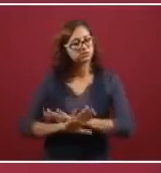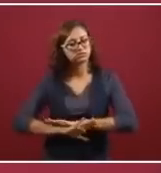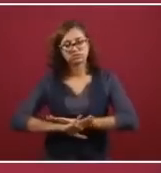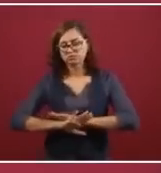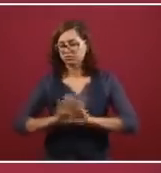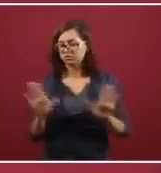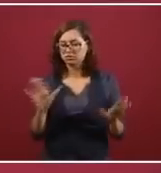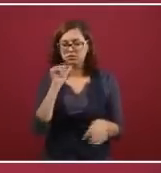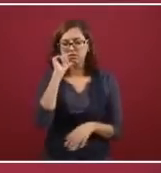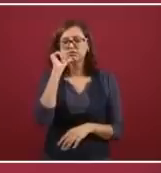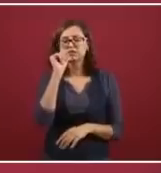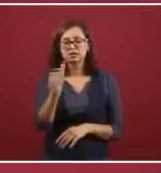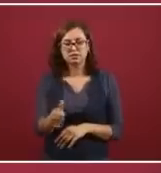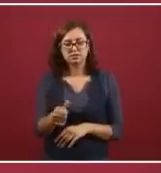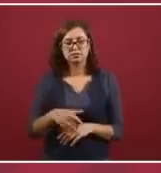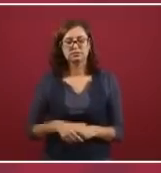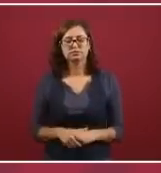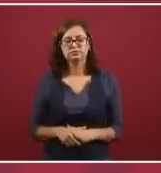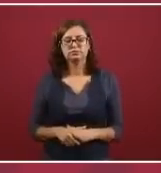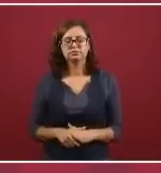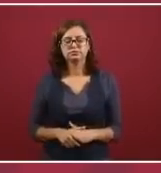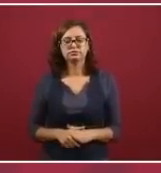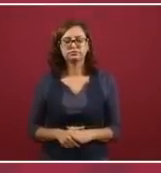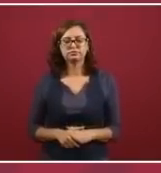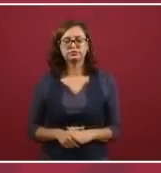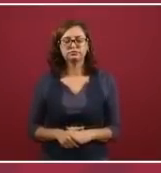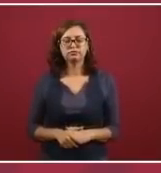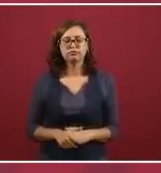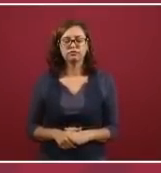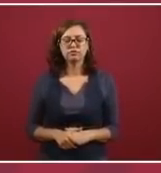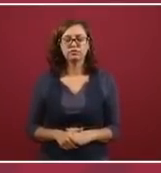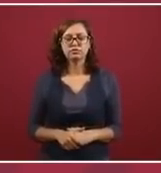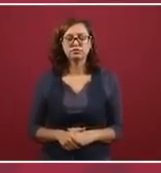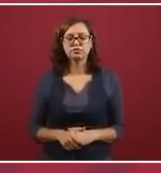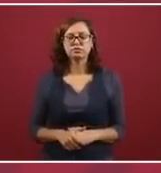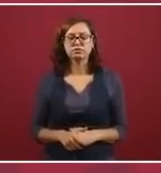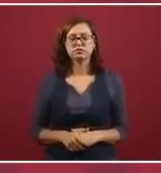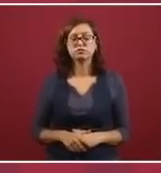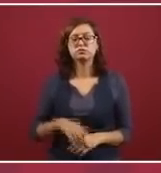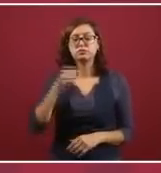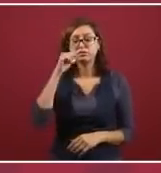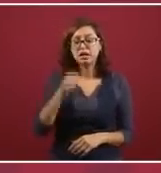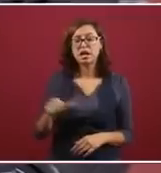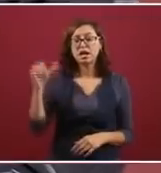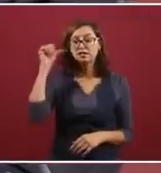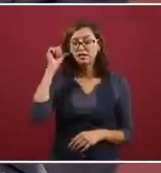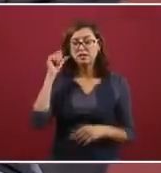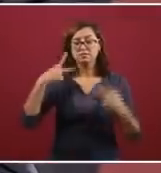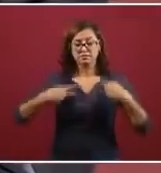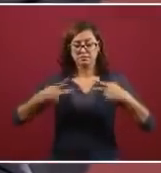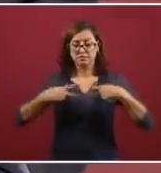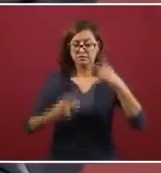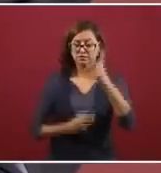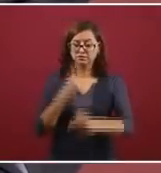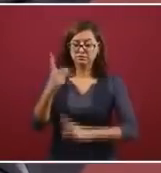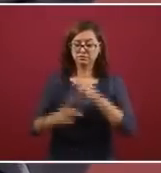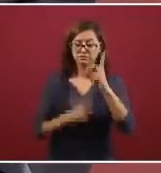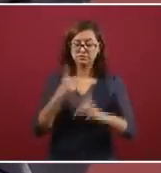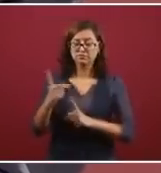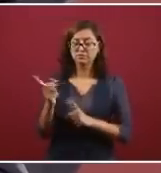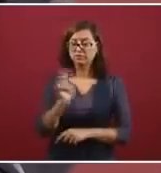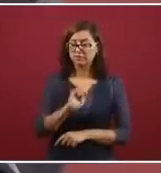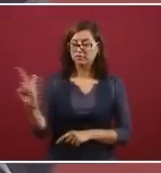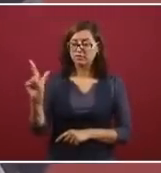Ayer, y esto es muy importante, se le entrega a los deportistas, o empezó a entregarse a los